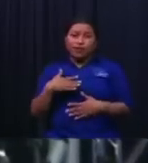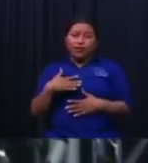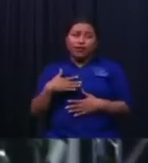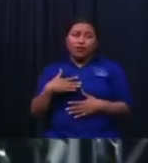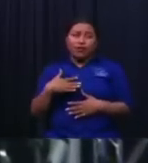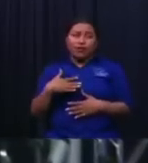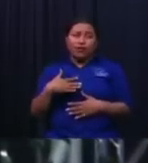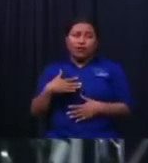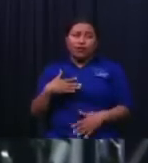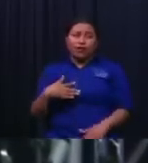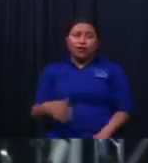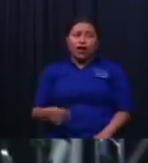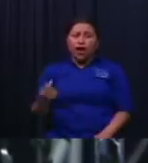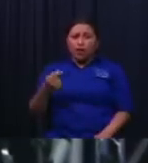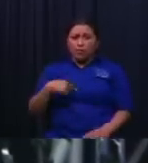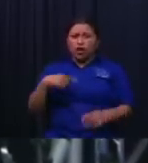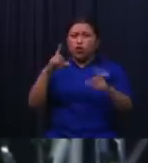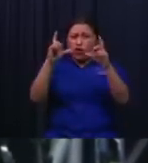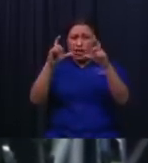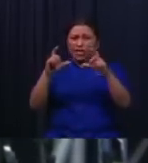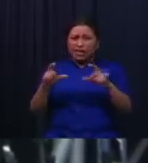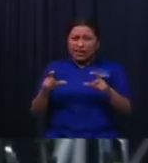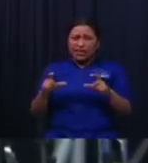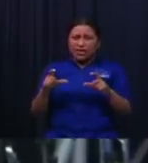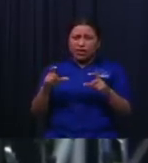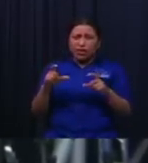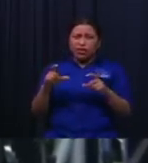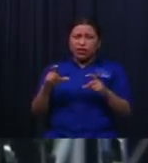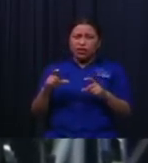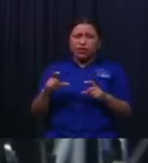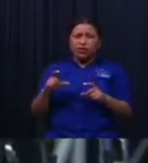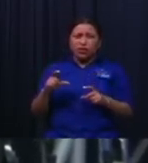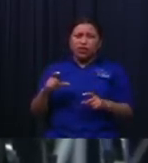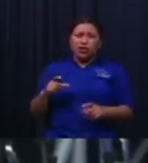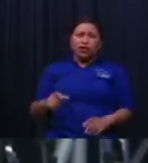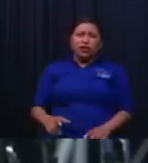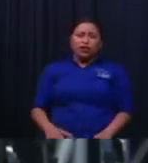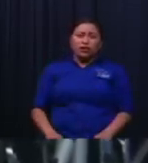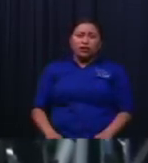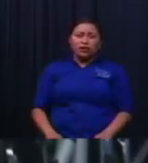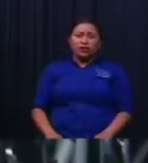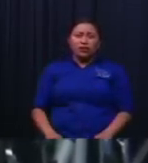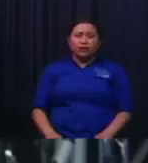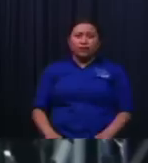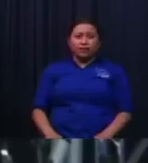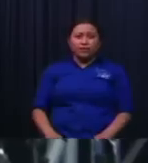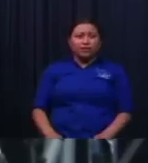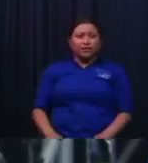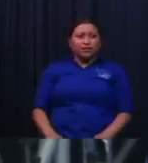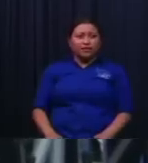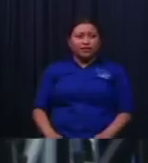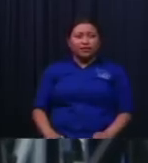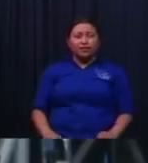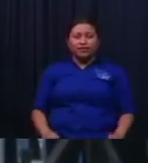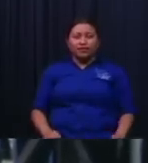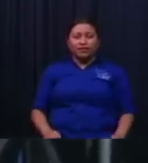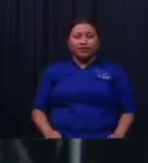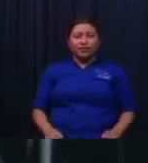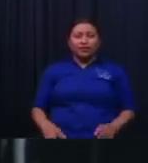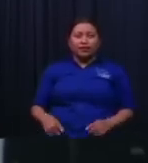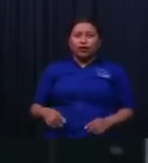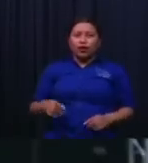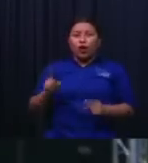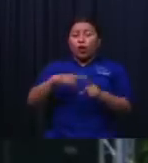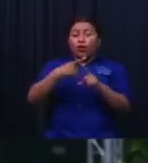clientes, con dueños de las empresas, hermano, que a veces ellos se salen del guacal, hermano. Piensan que uno es chenque puro, ¿verdad, hermano?